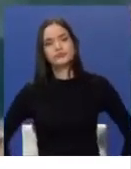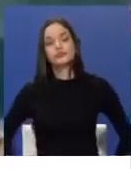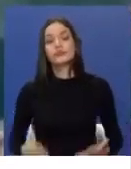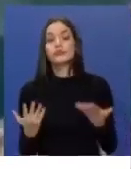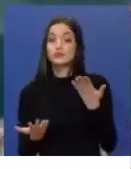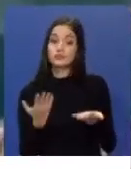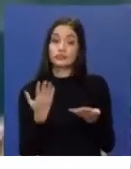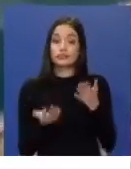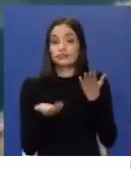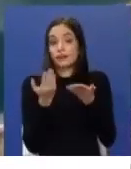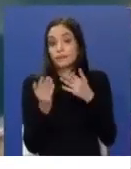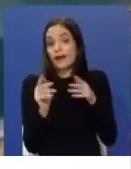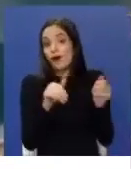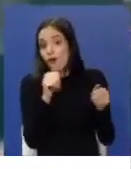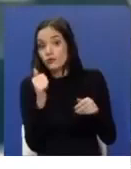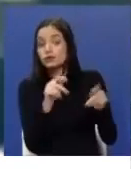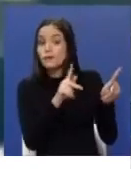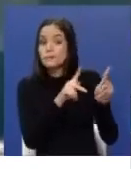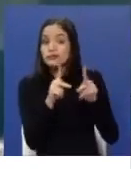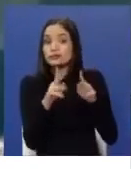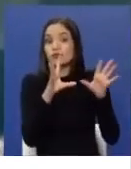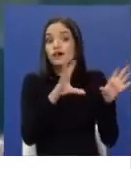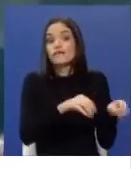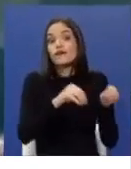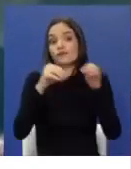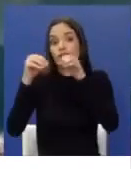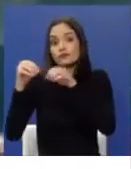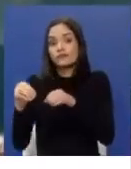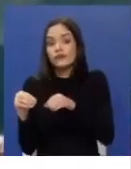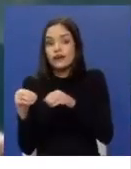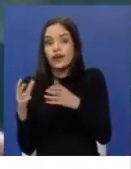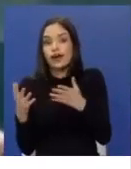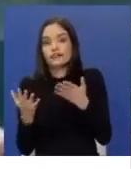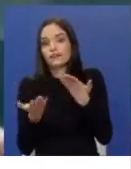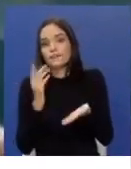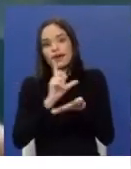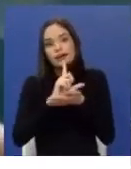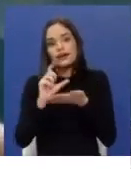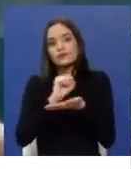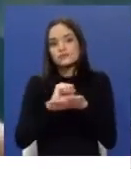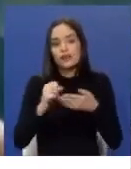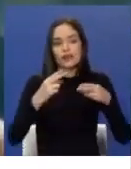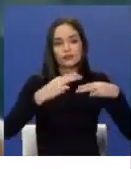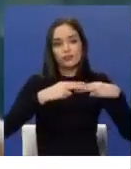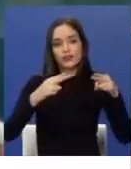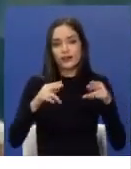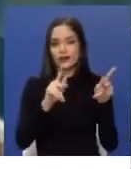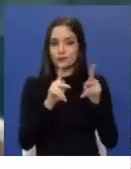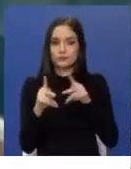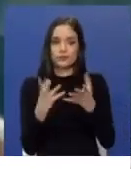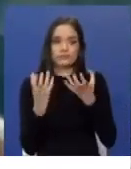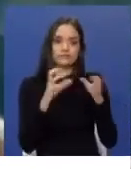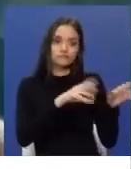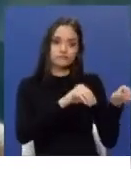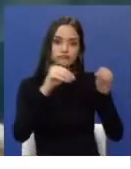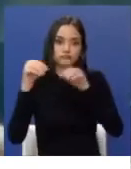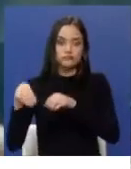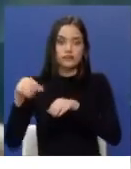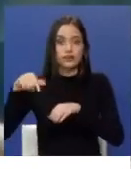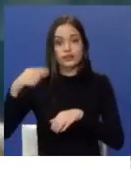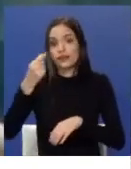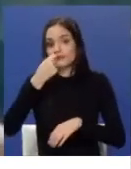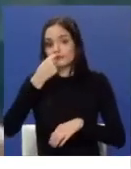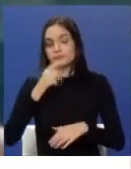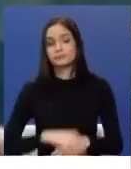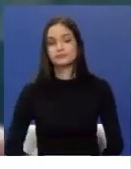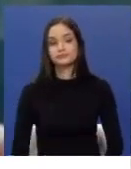es lo otro contrario, porque hay invasores que vienen desde Herrera, Los Santos, toda la gente que han venido alrededor de Madugandí,